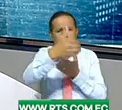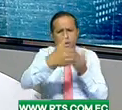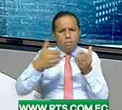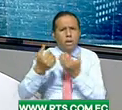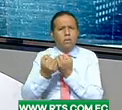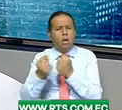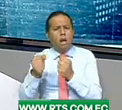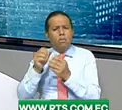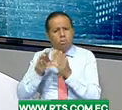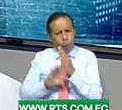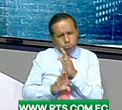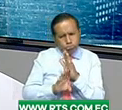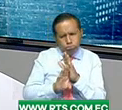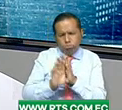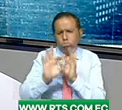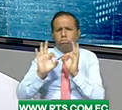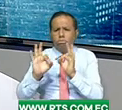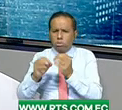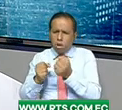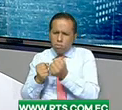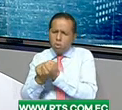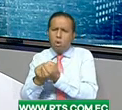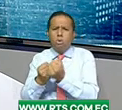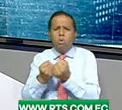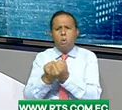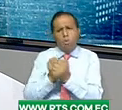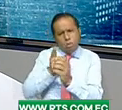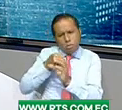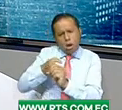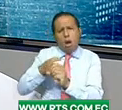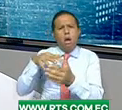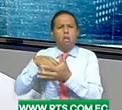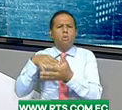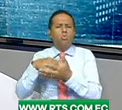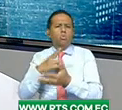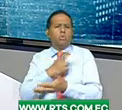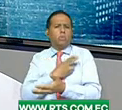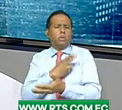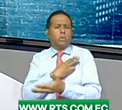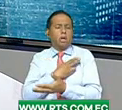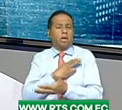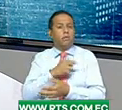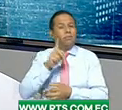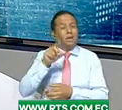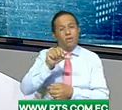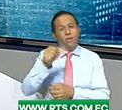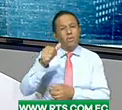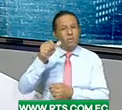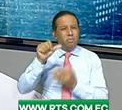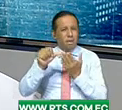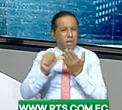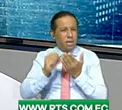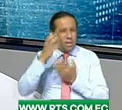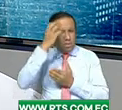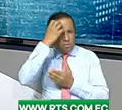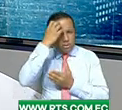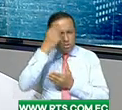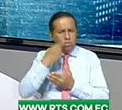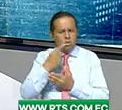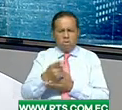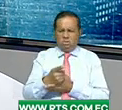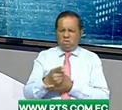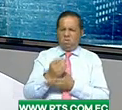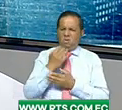como también que tengan oportunidades en las universidades. Por otro lado, la ministra de Educación descartó que se realicen